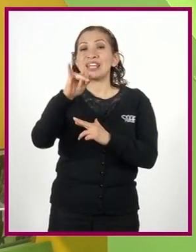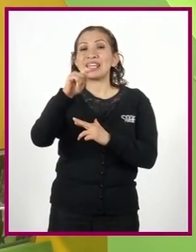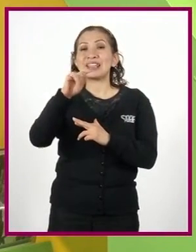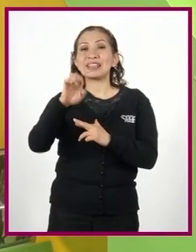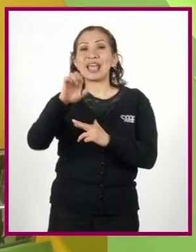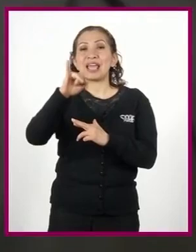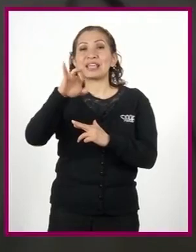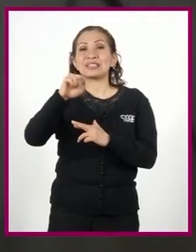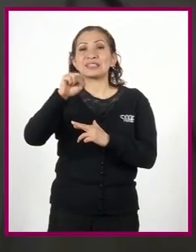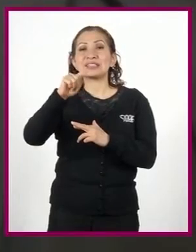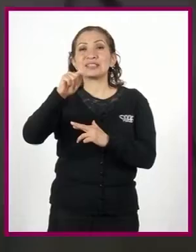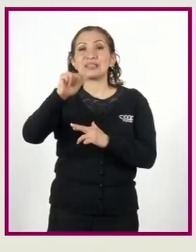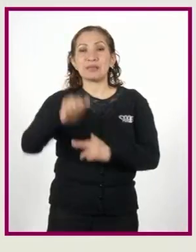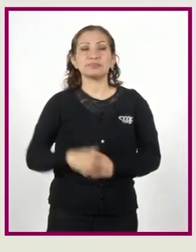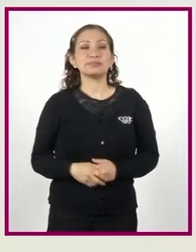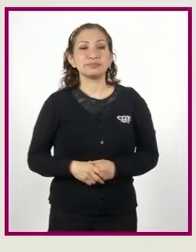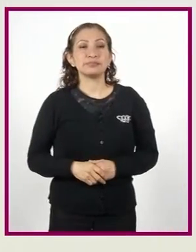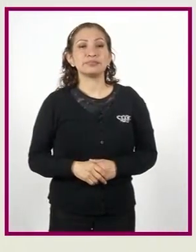politeísta.